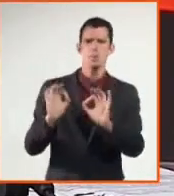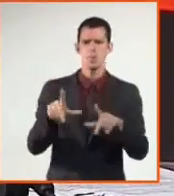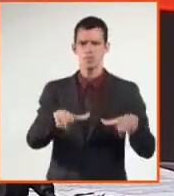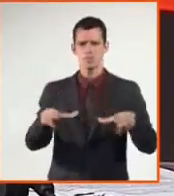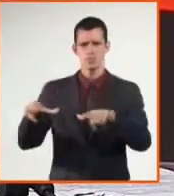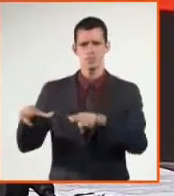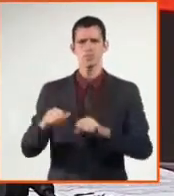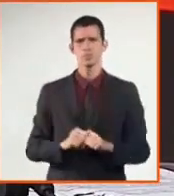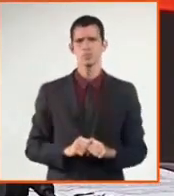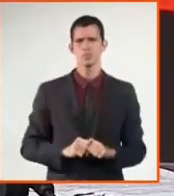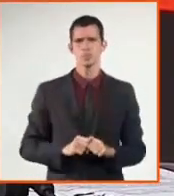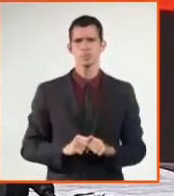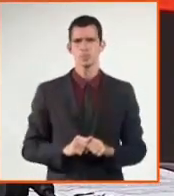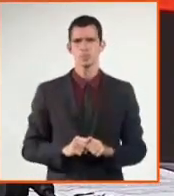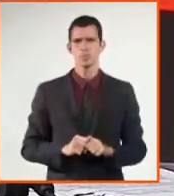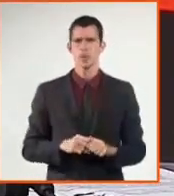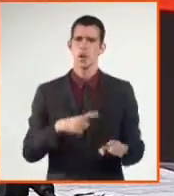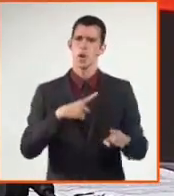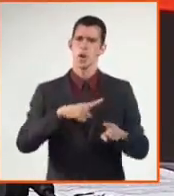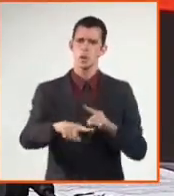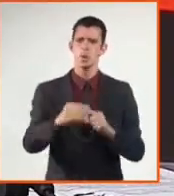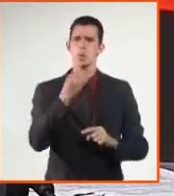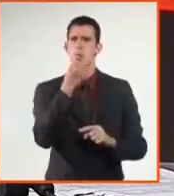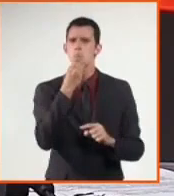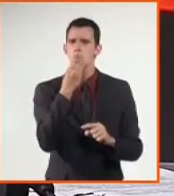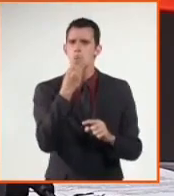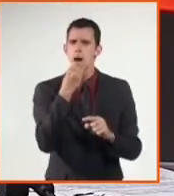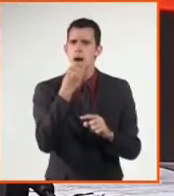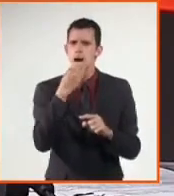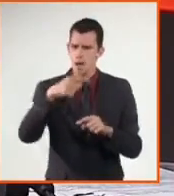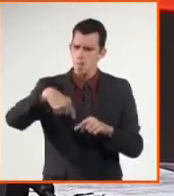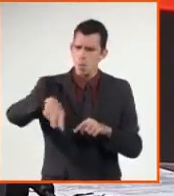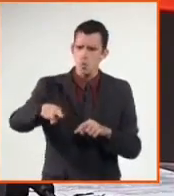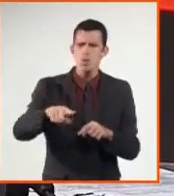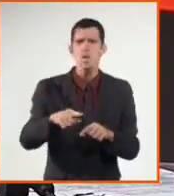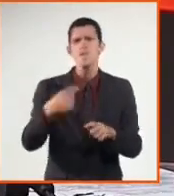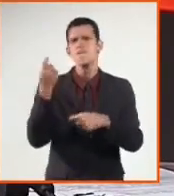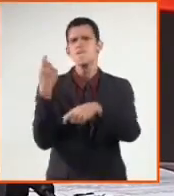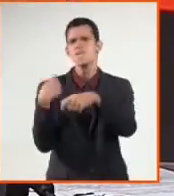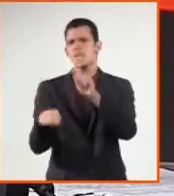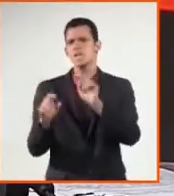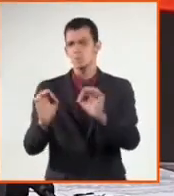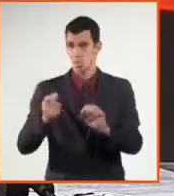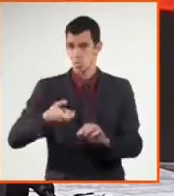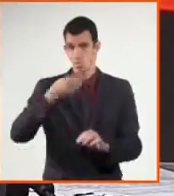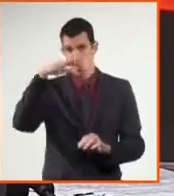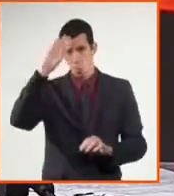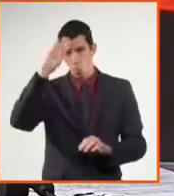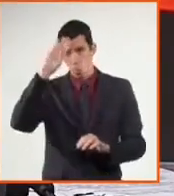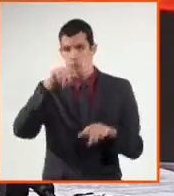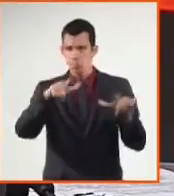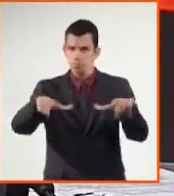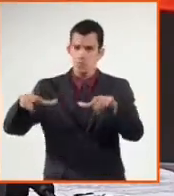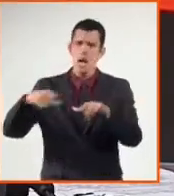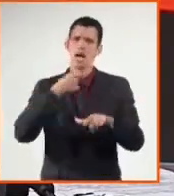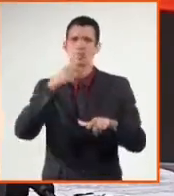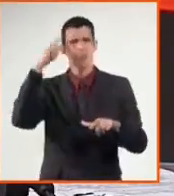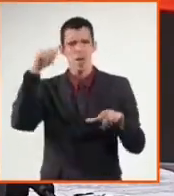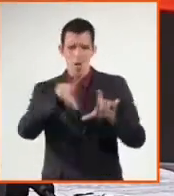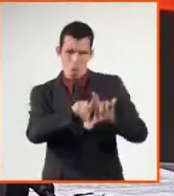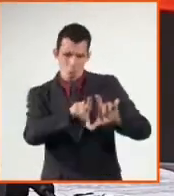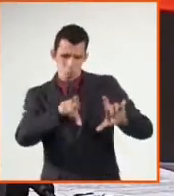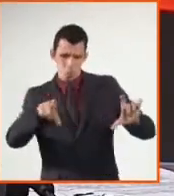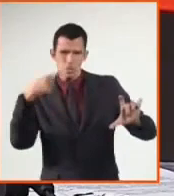en función de la disponibilidad de la industria nacional aquí hemos tenido experiencias muy importantes con los calentadores solares los sistemas solares